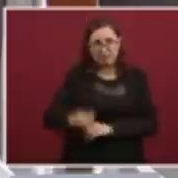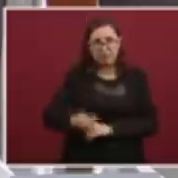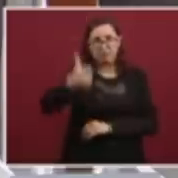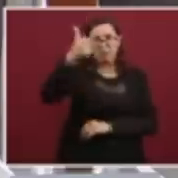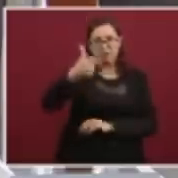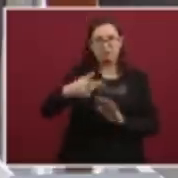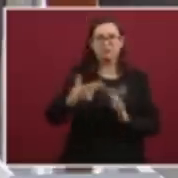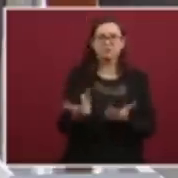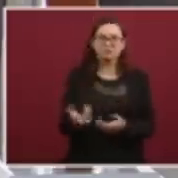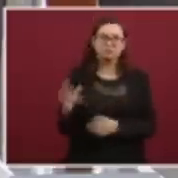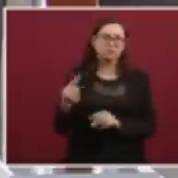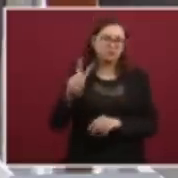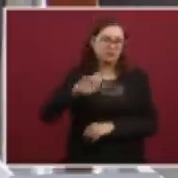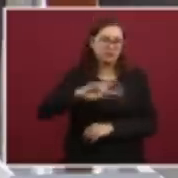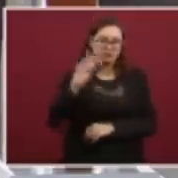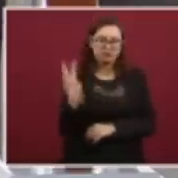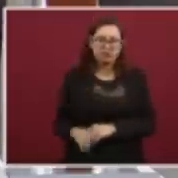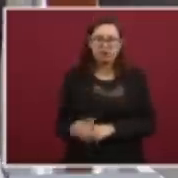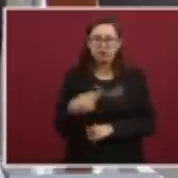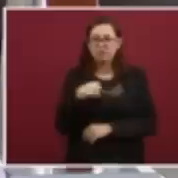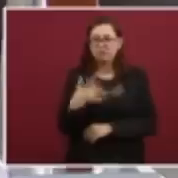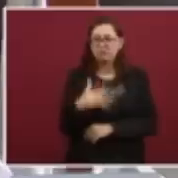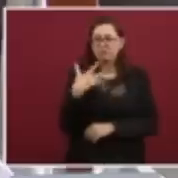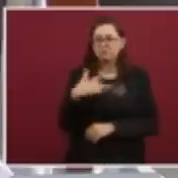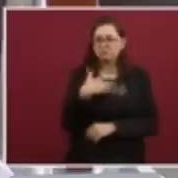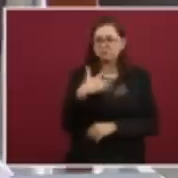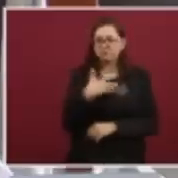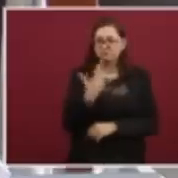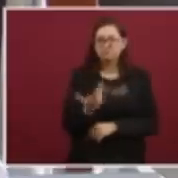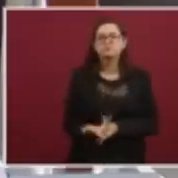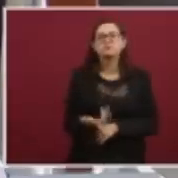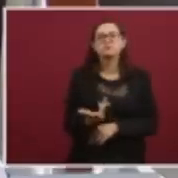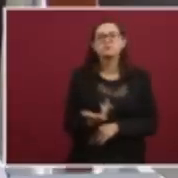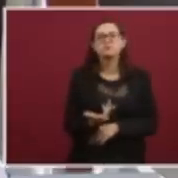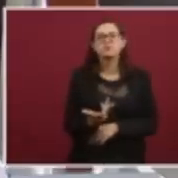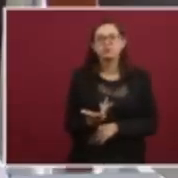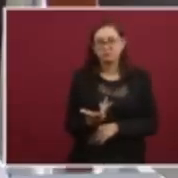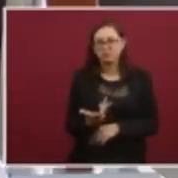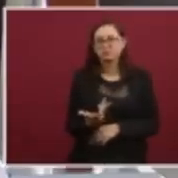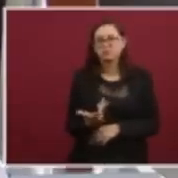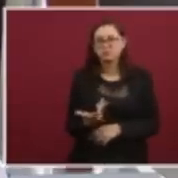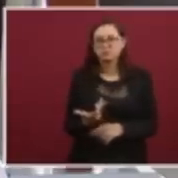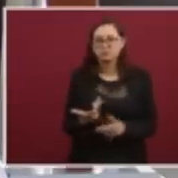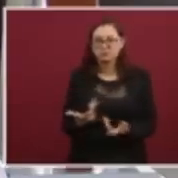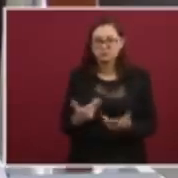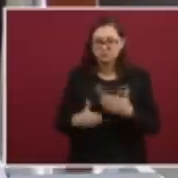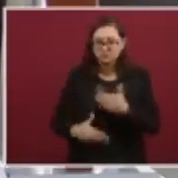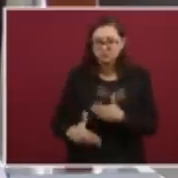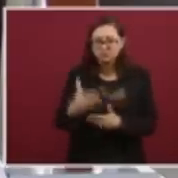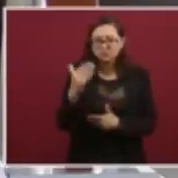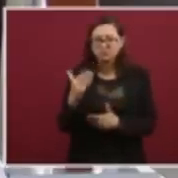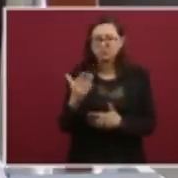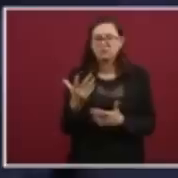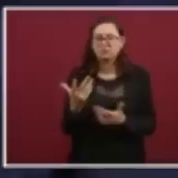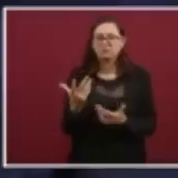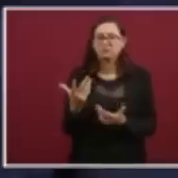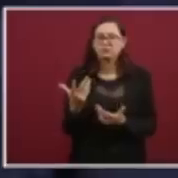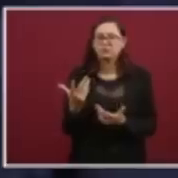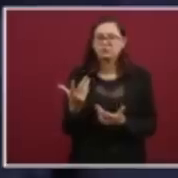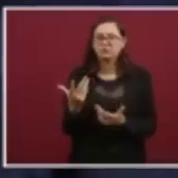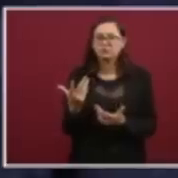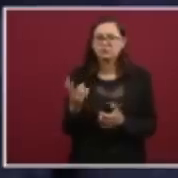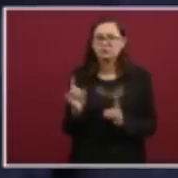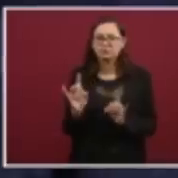que desde luego tiene, desde mi punto de vista, el aforismo, pone en juego el aforismo de que